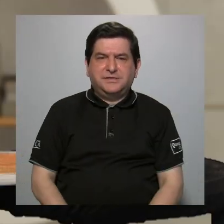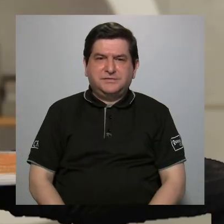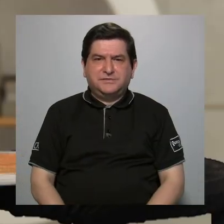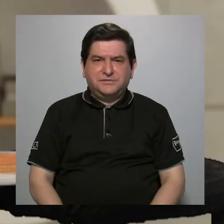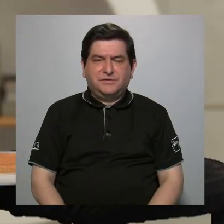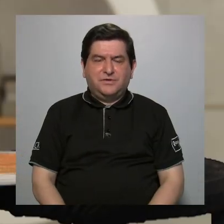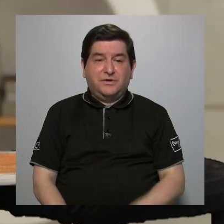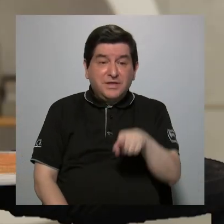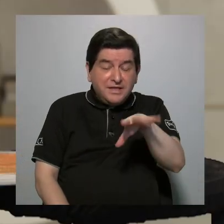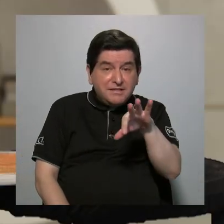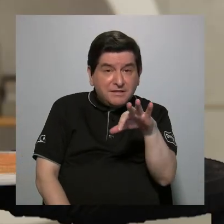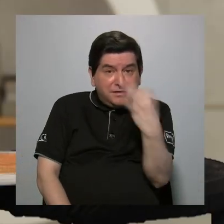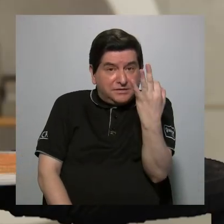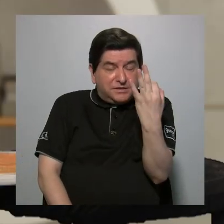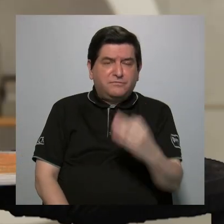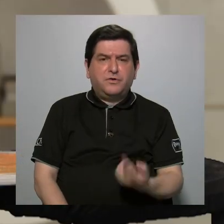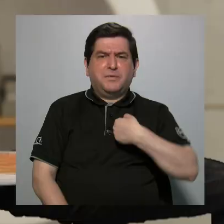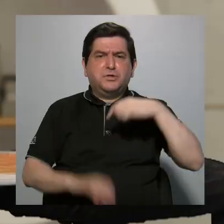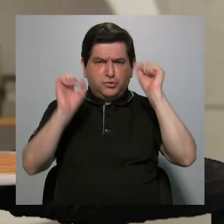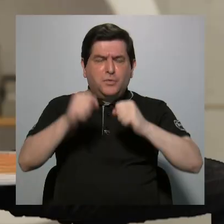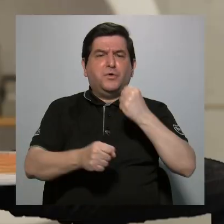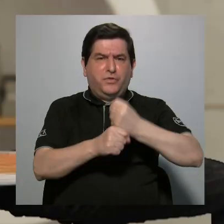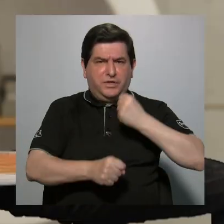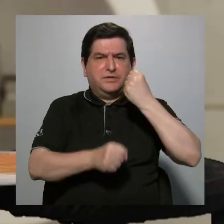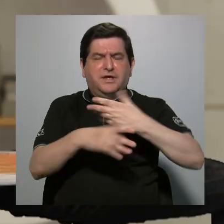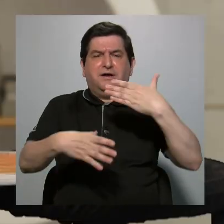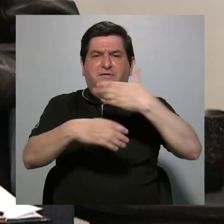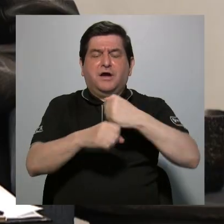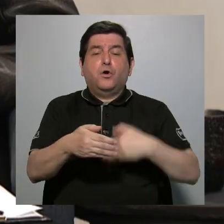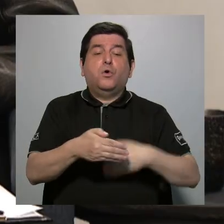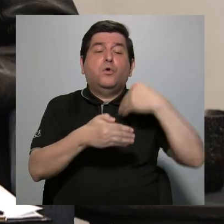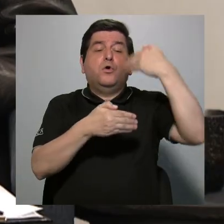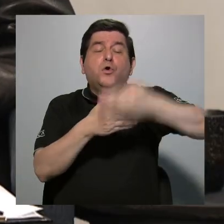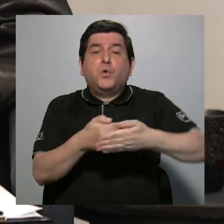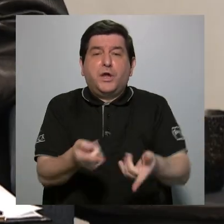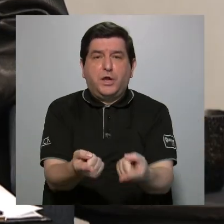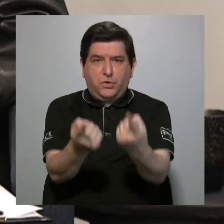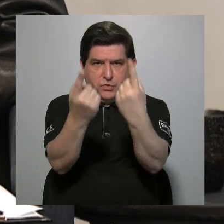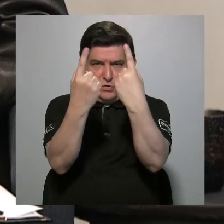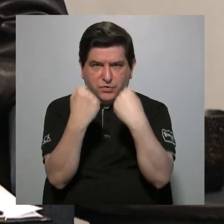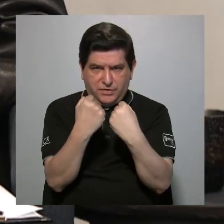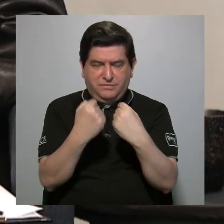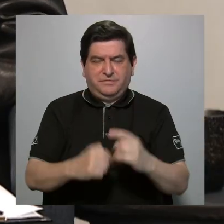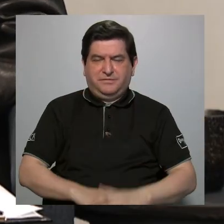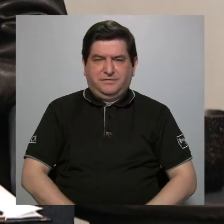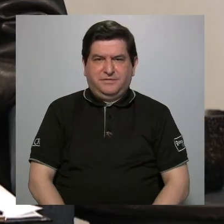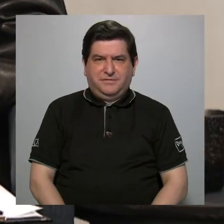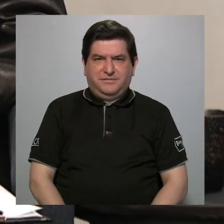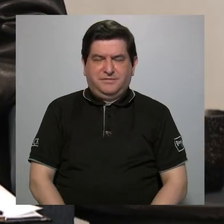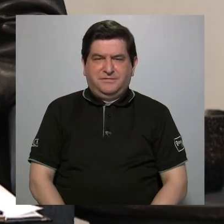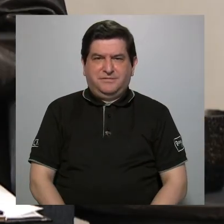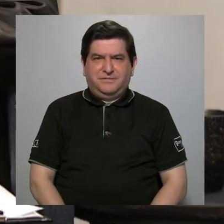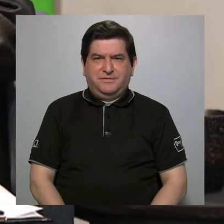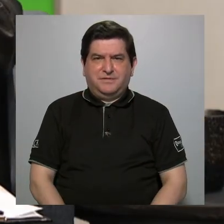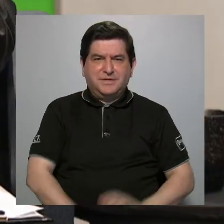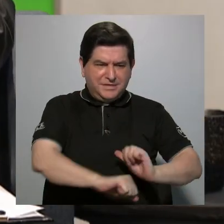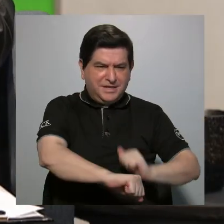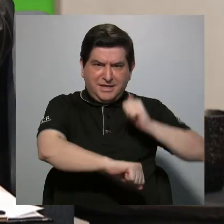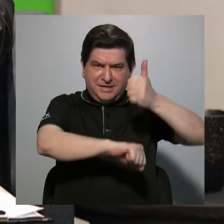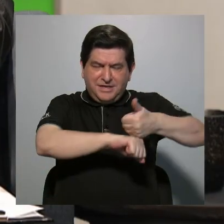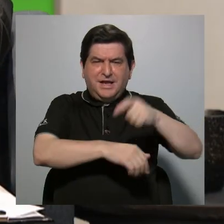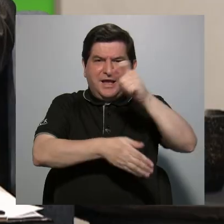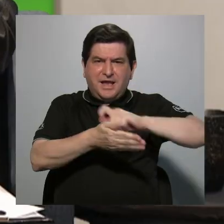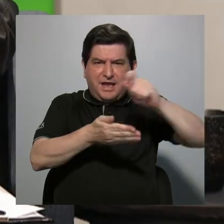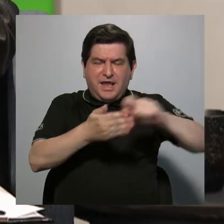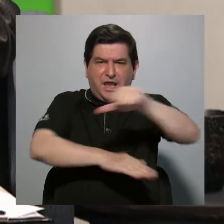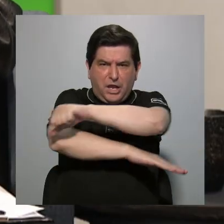a través de eso ir realizando obra. Poco después del regreso de ustedes, se conforma